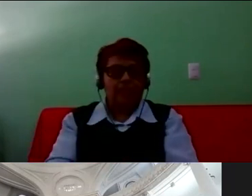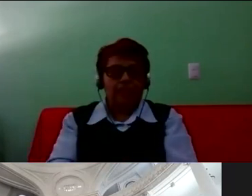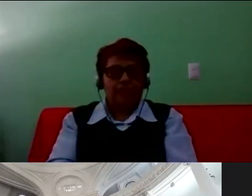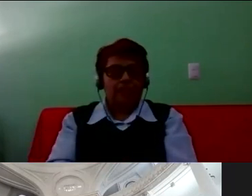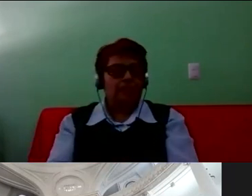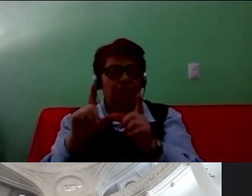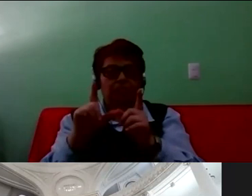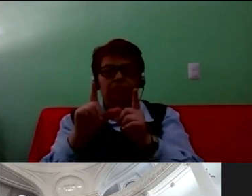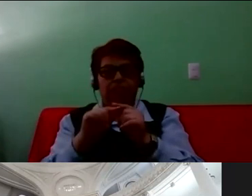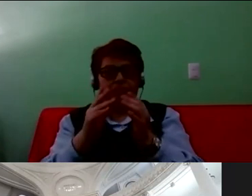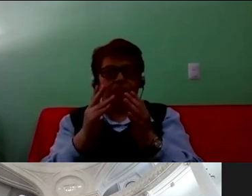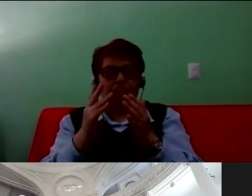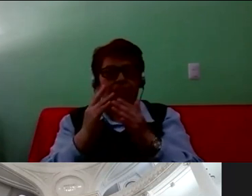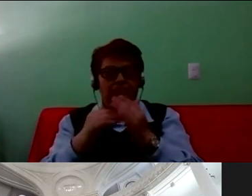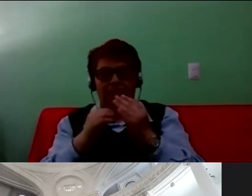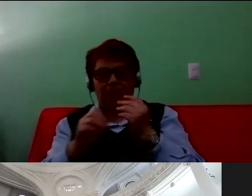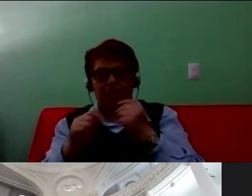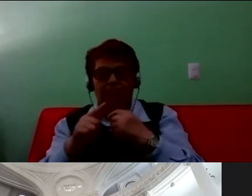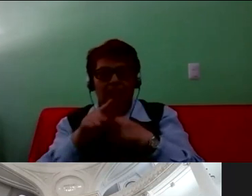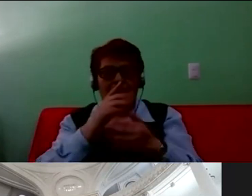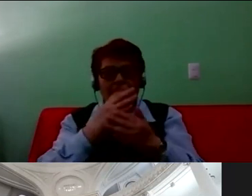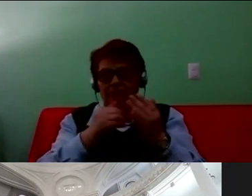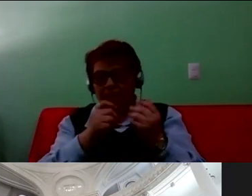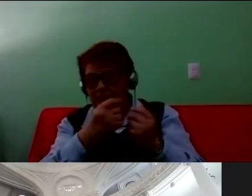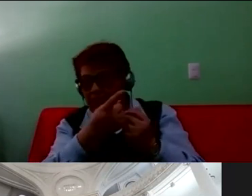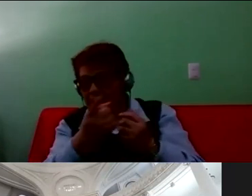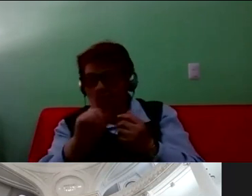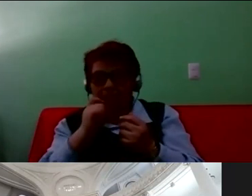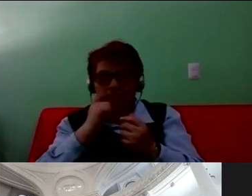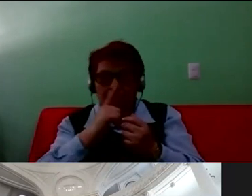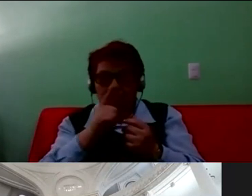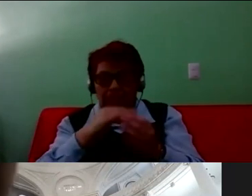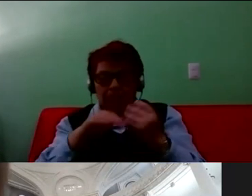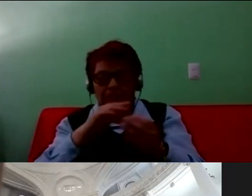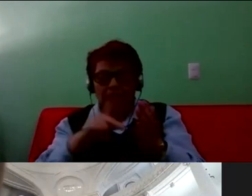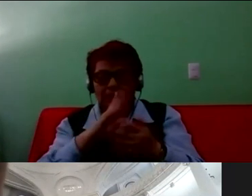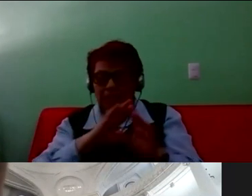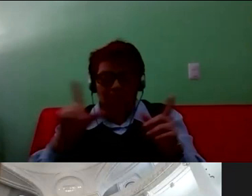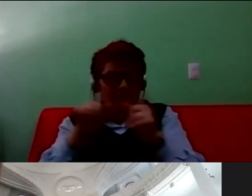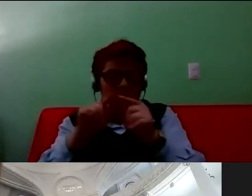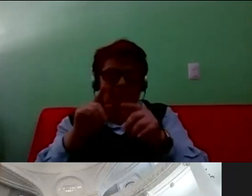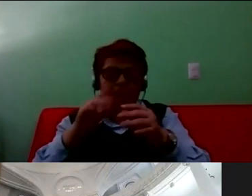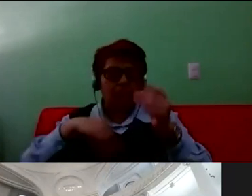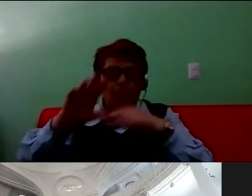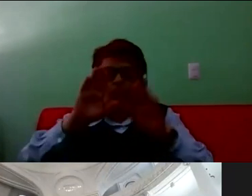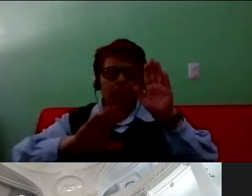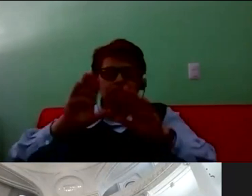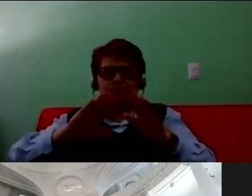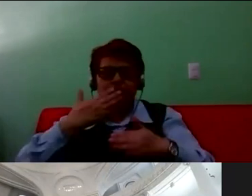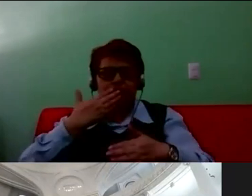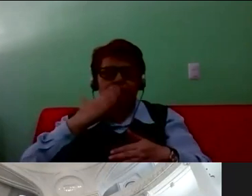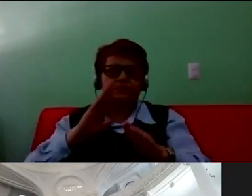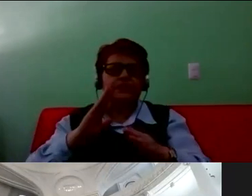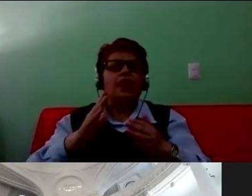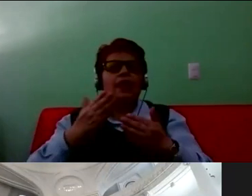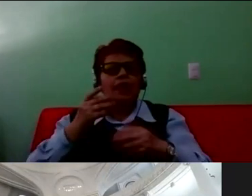Ya no hace falta alguien por emitir su voto, toda vez que lo han expresado todos los diputados presentes. Le pido